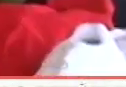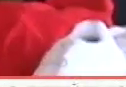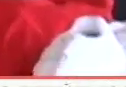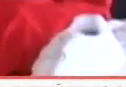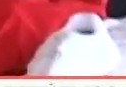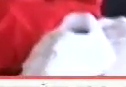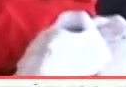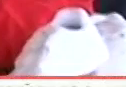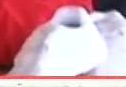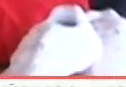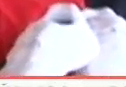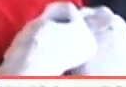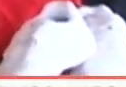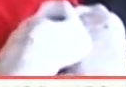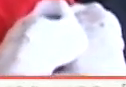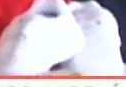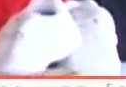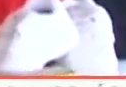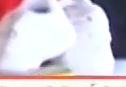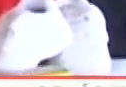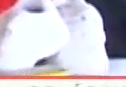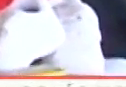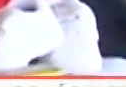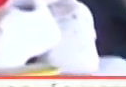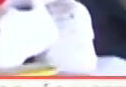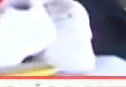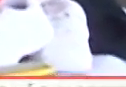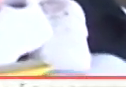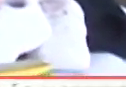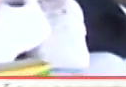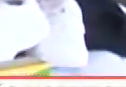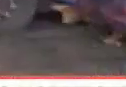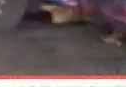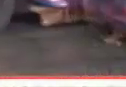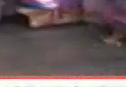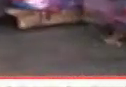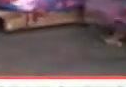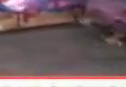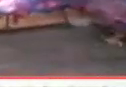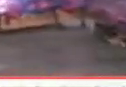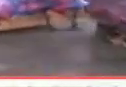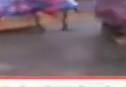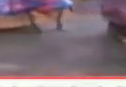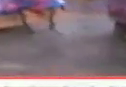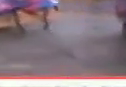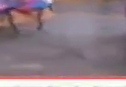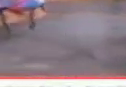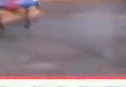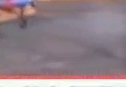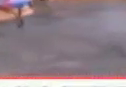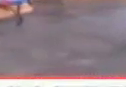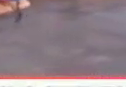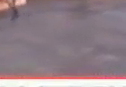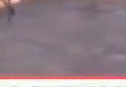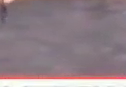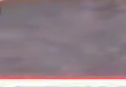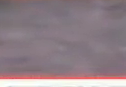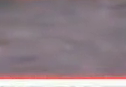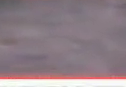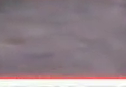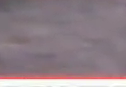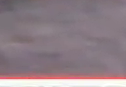calidad las compañías de viceministros estados y en general olivero de barrio nuevo barrio tricolor que viva